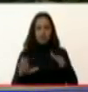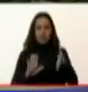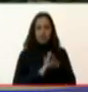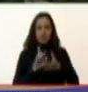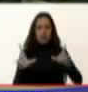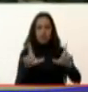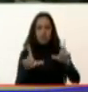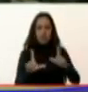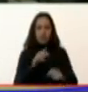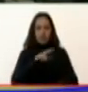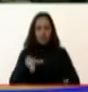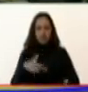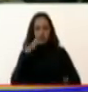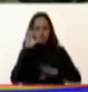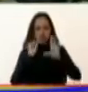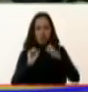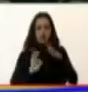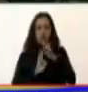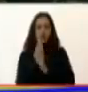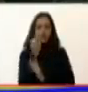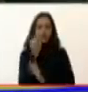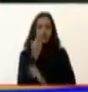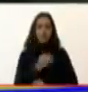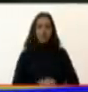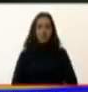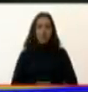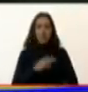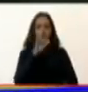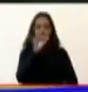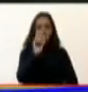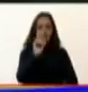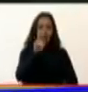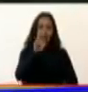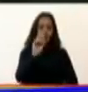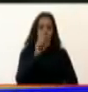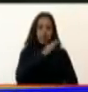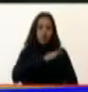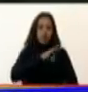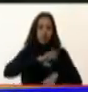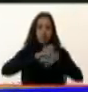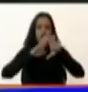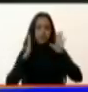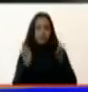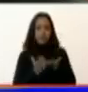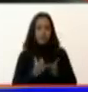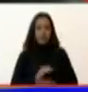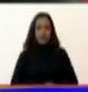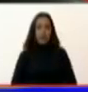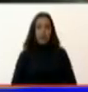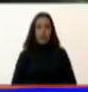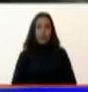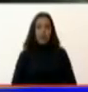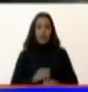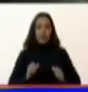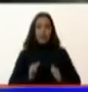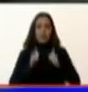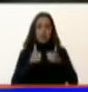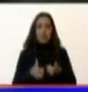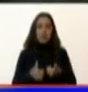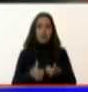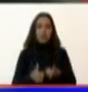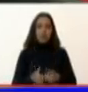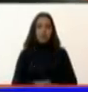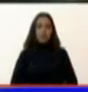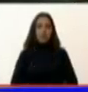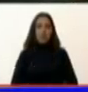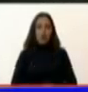aprendimos cuando fundamos el Foro Social Mundial, cuando lanzamos aquel eslogan,